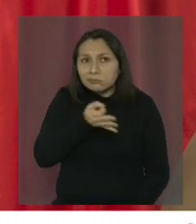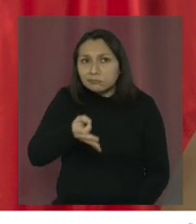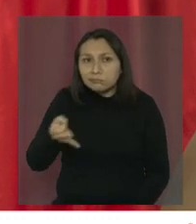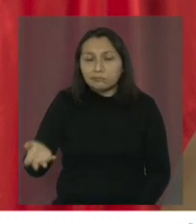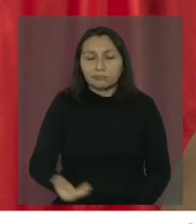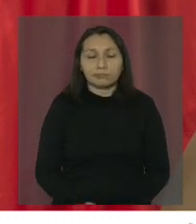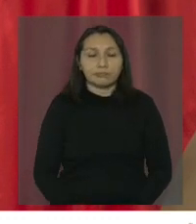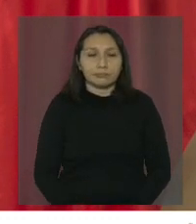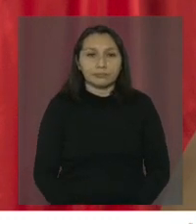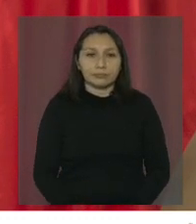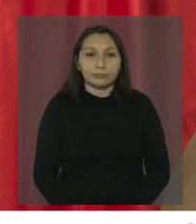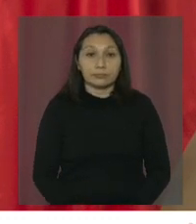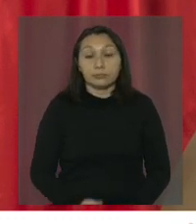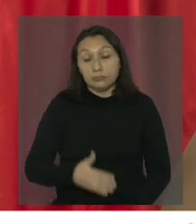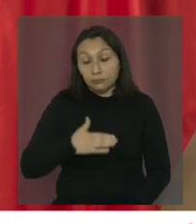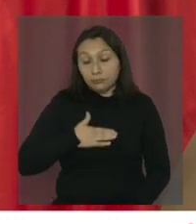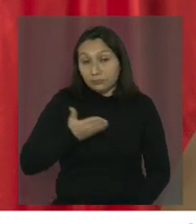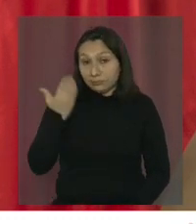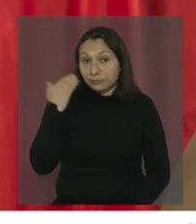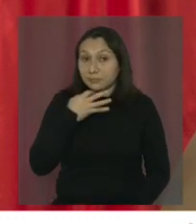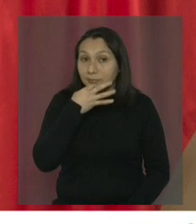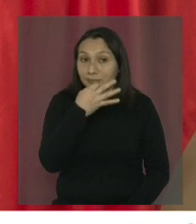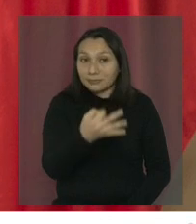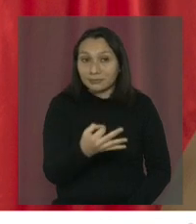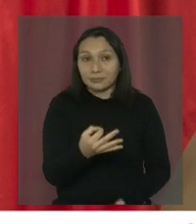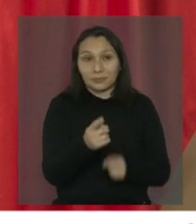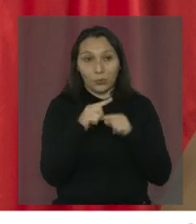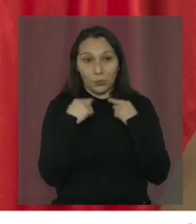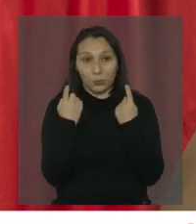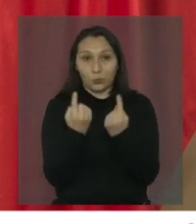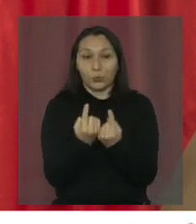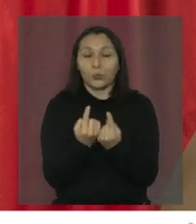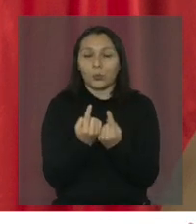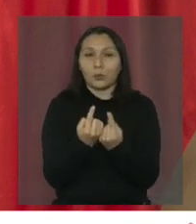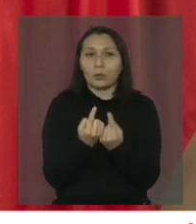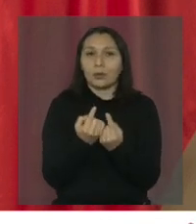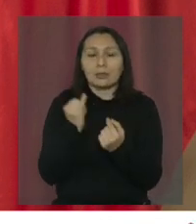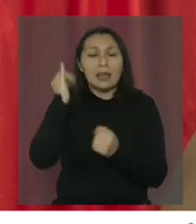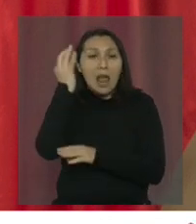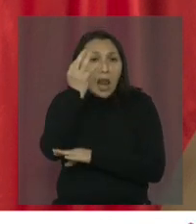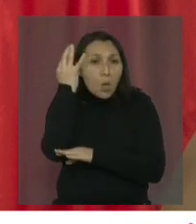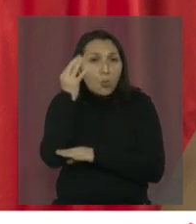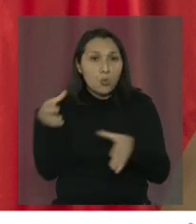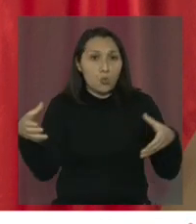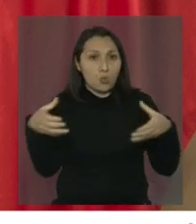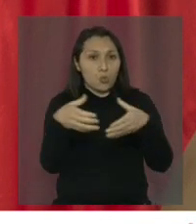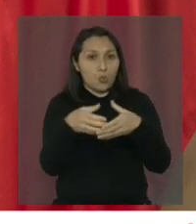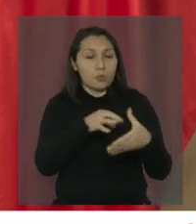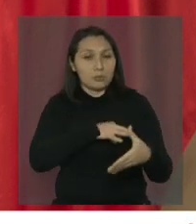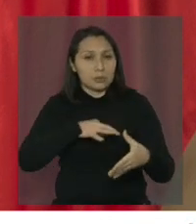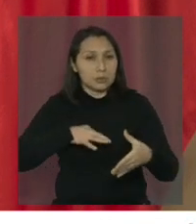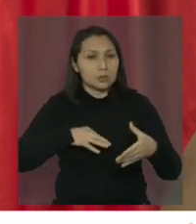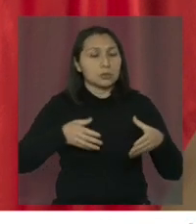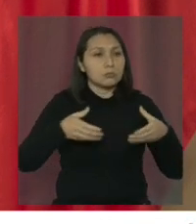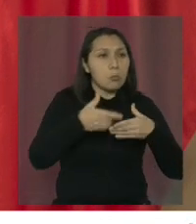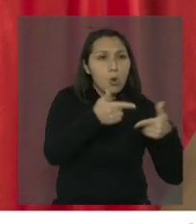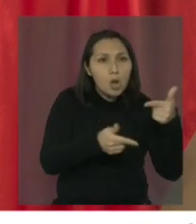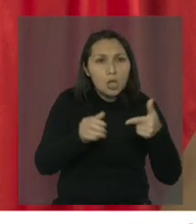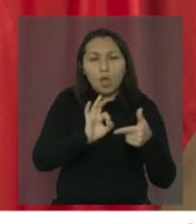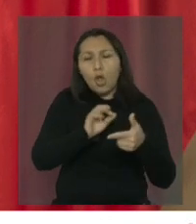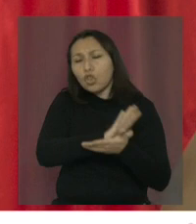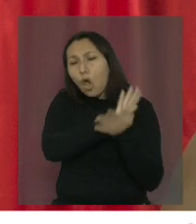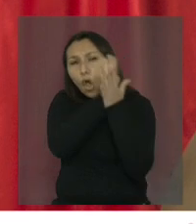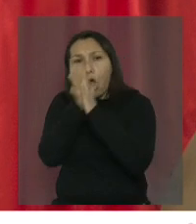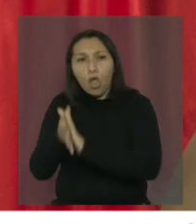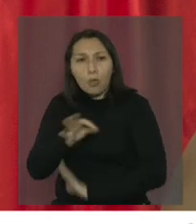bueno como te decía evidentemente nosotros en cada encuentro colectivo o sea el comité político como del gabinete